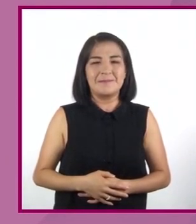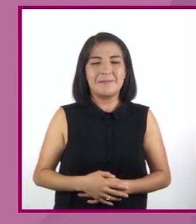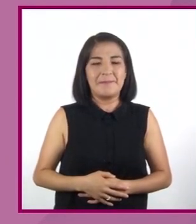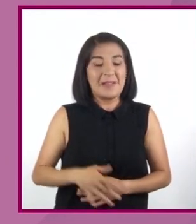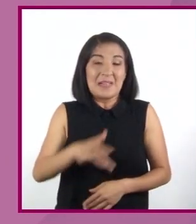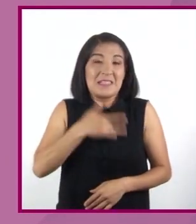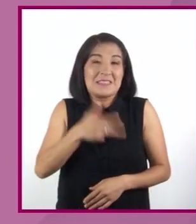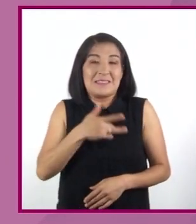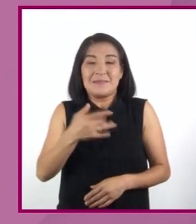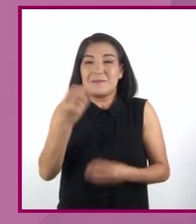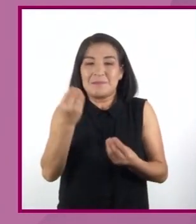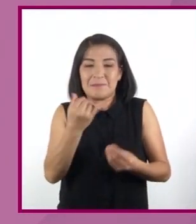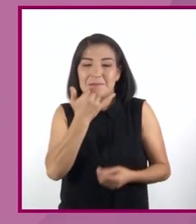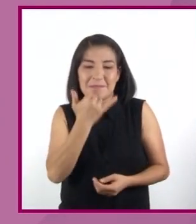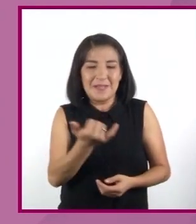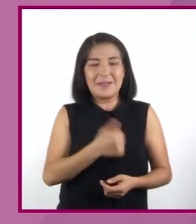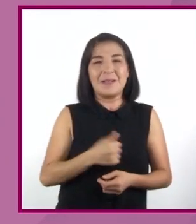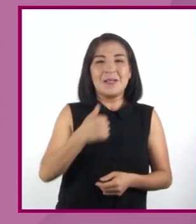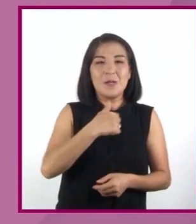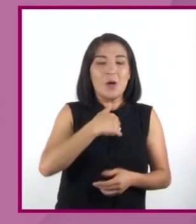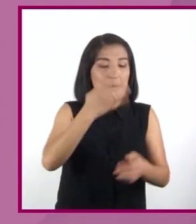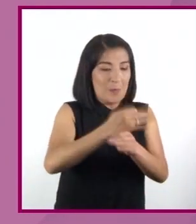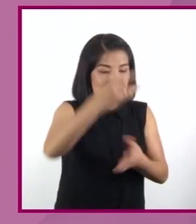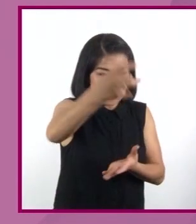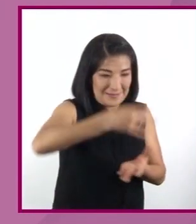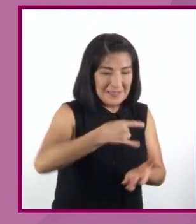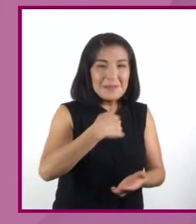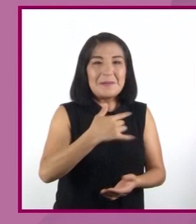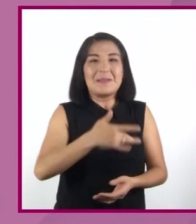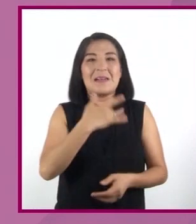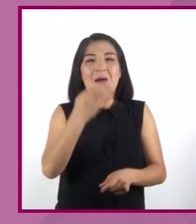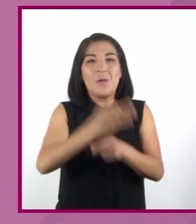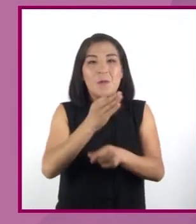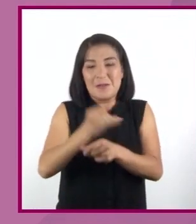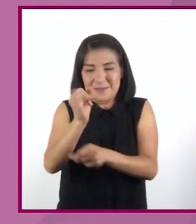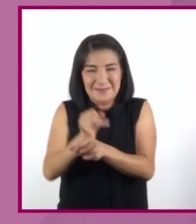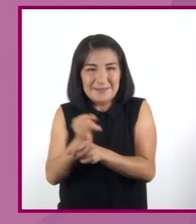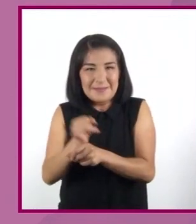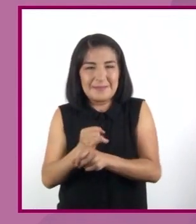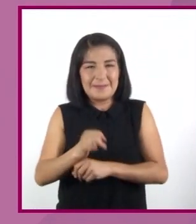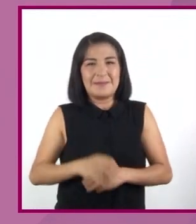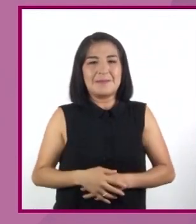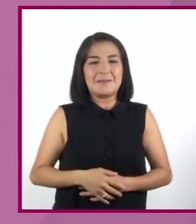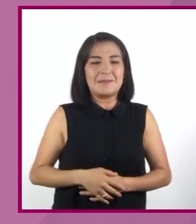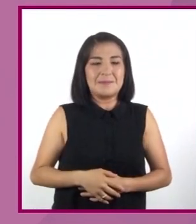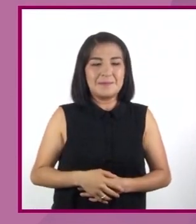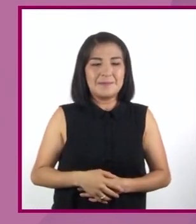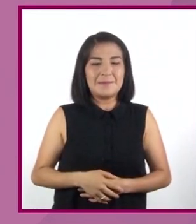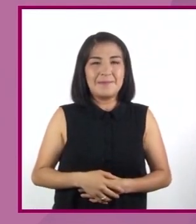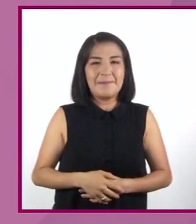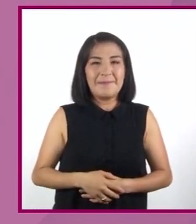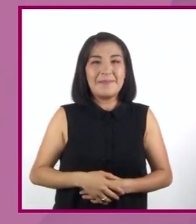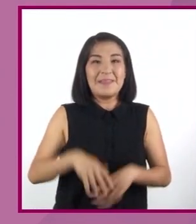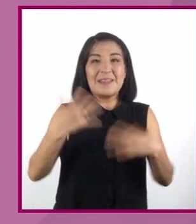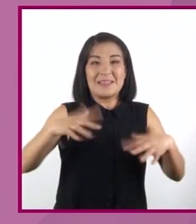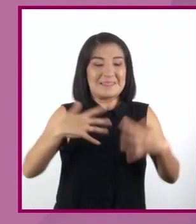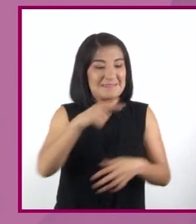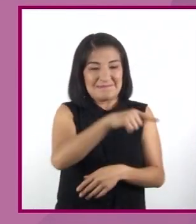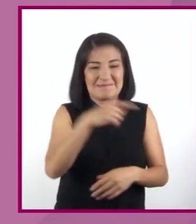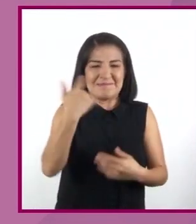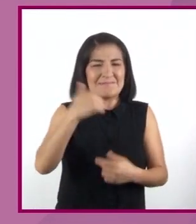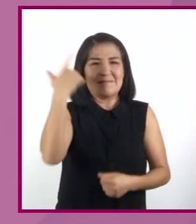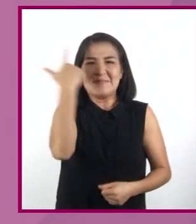Lo siento. Estoy recibiendo un mensaje sobre el caso que estamos investigando. Este terrible